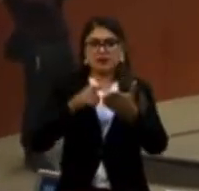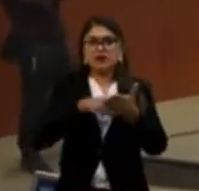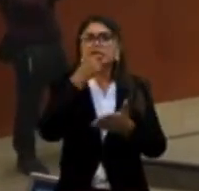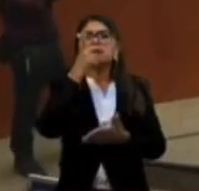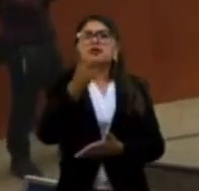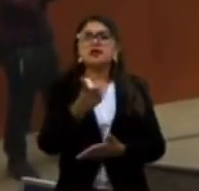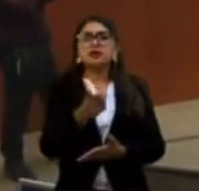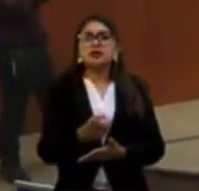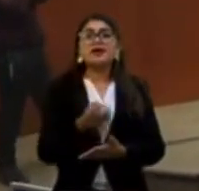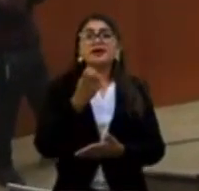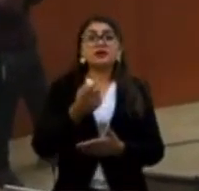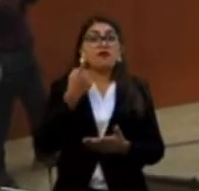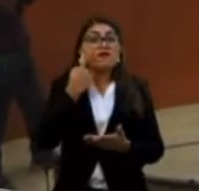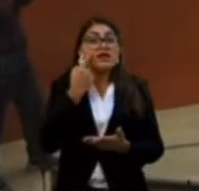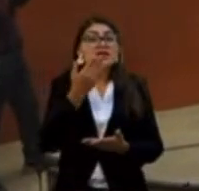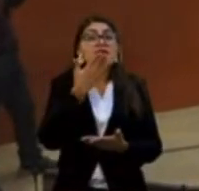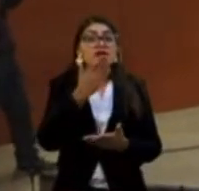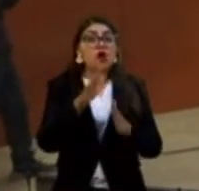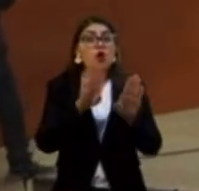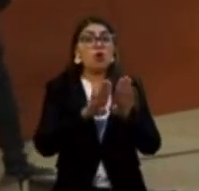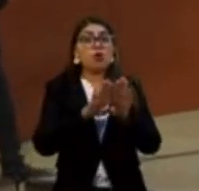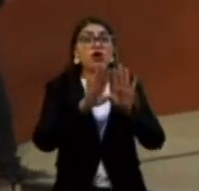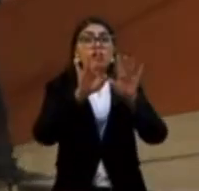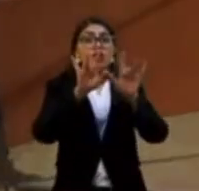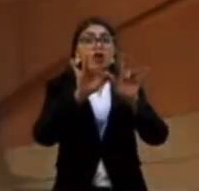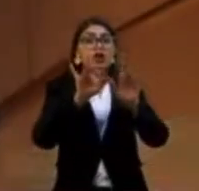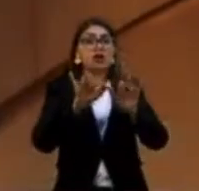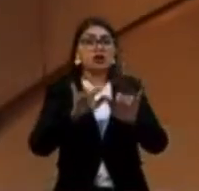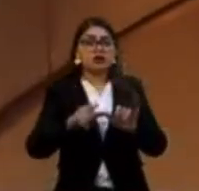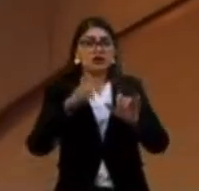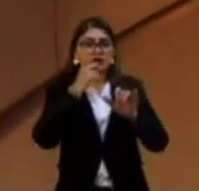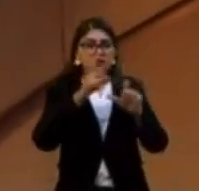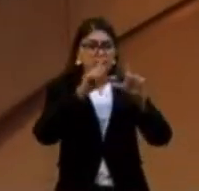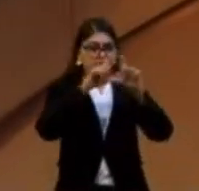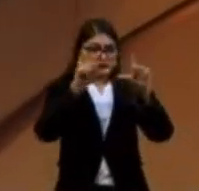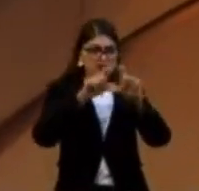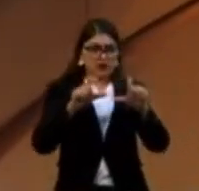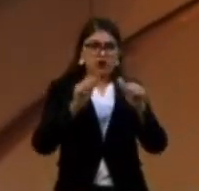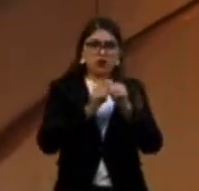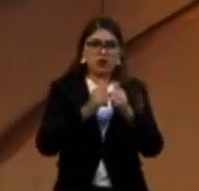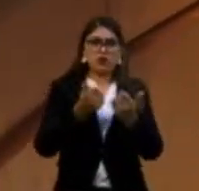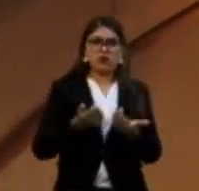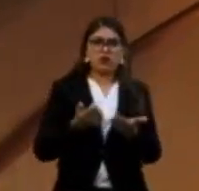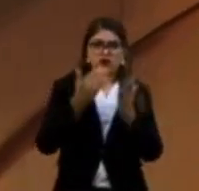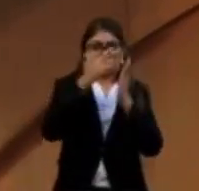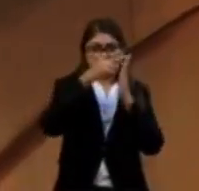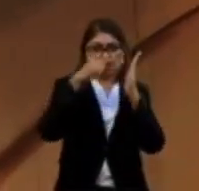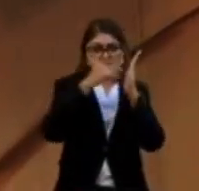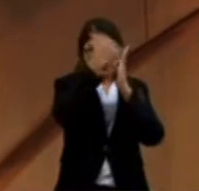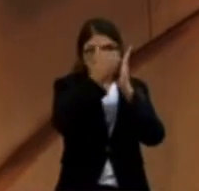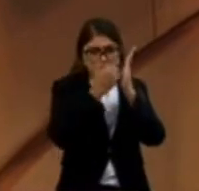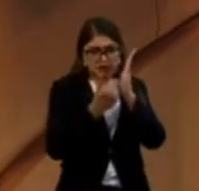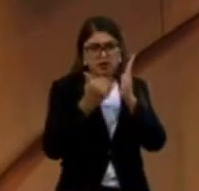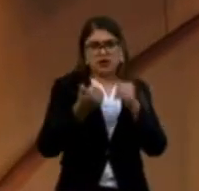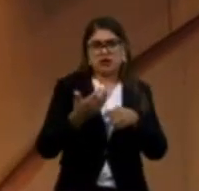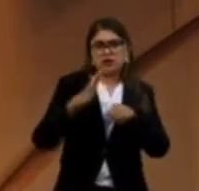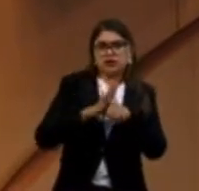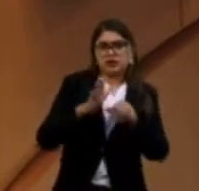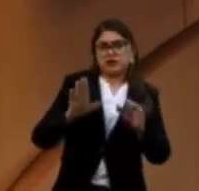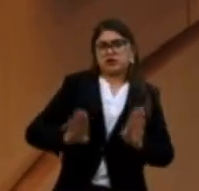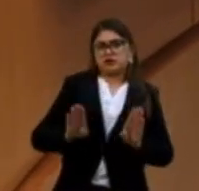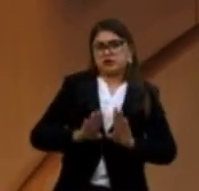es justo, chequen la redacción, mediante disposiciones administrativas de carácter general, las